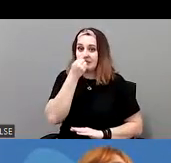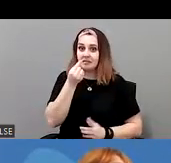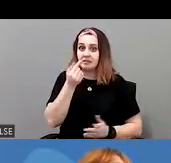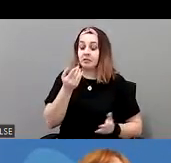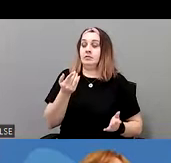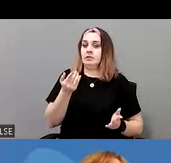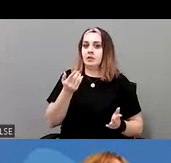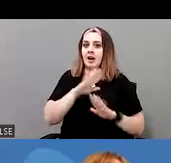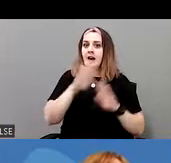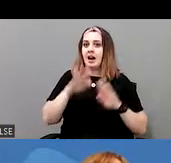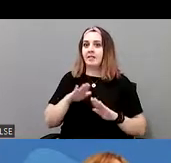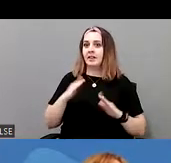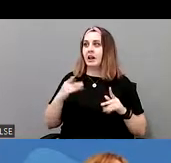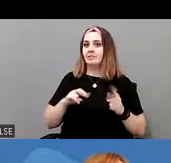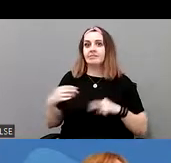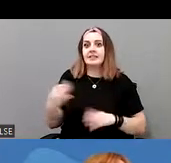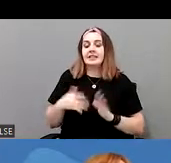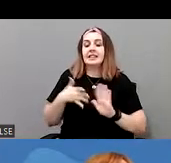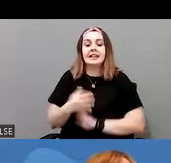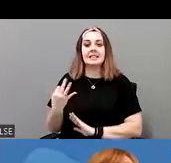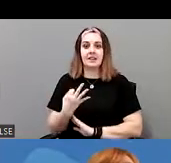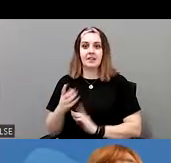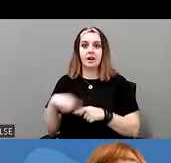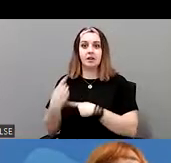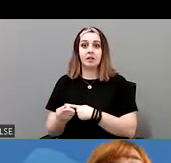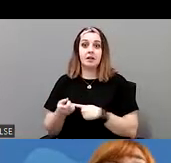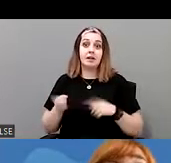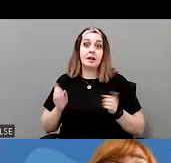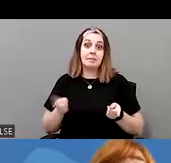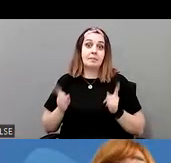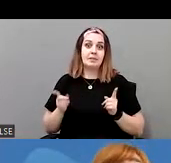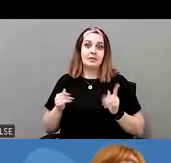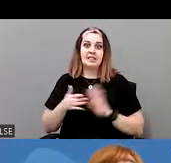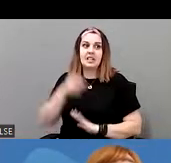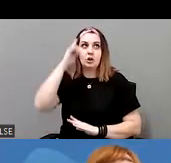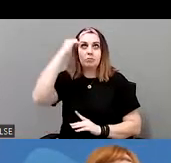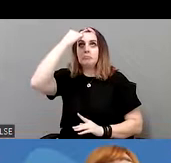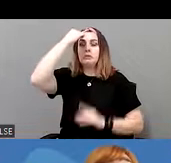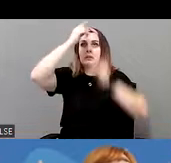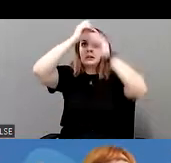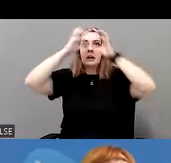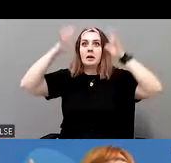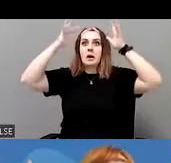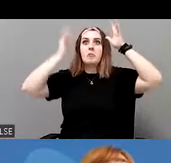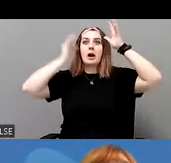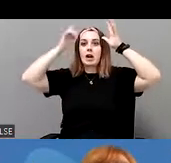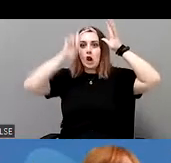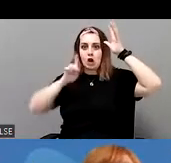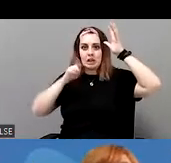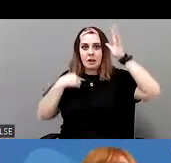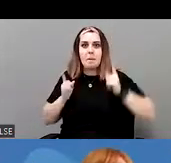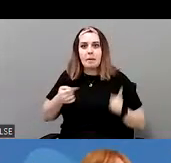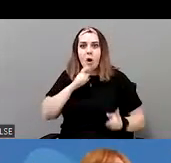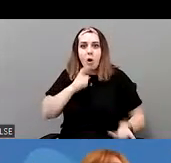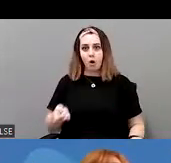inexistente lo que había. ¿Eso al final en qué se traduce? Pues prevención, si no lo tenemos ni siquiera en la cabeza de la mujer, ¿cómo vamos